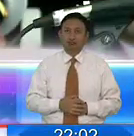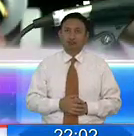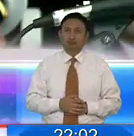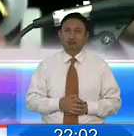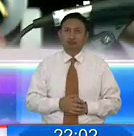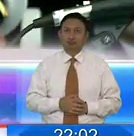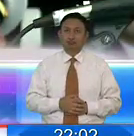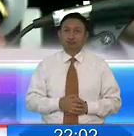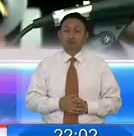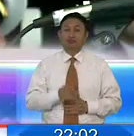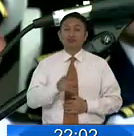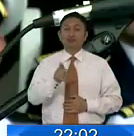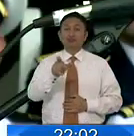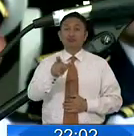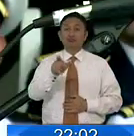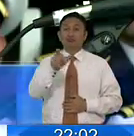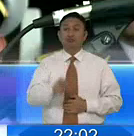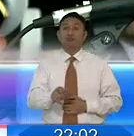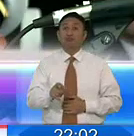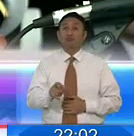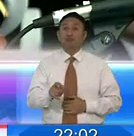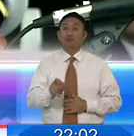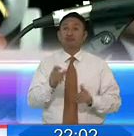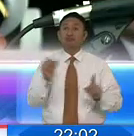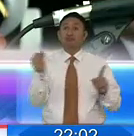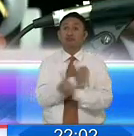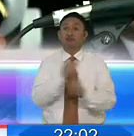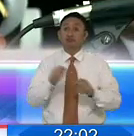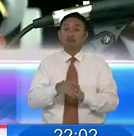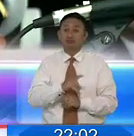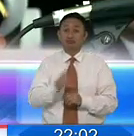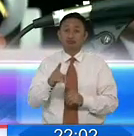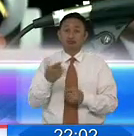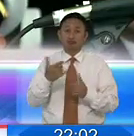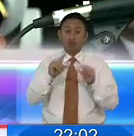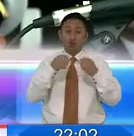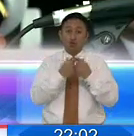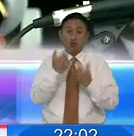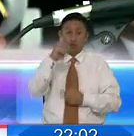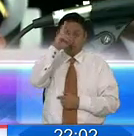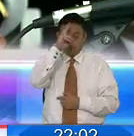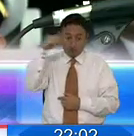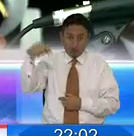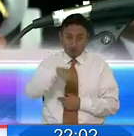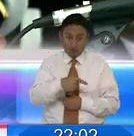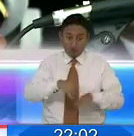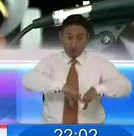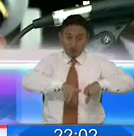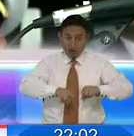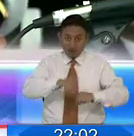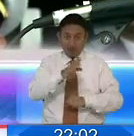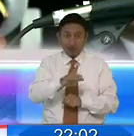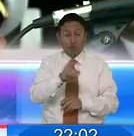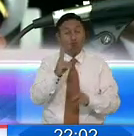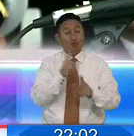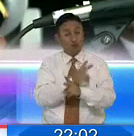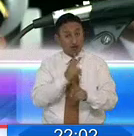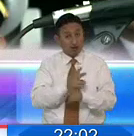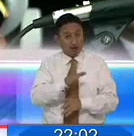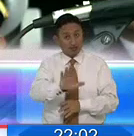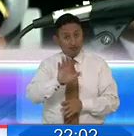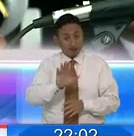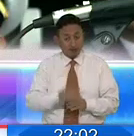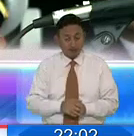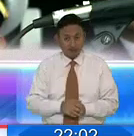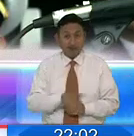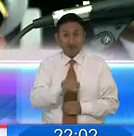equivoquen los violentos que no confundan los grupos criminales de asociados con el narcotráfico y la subversión que